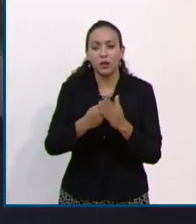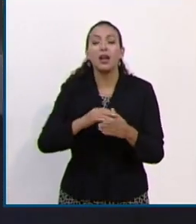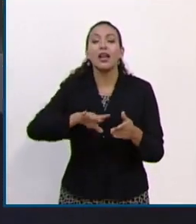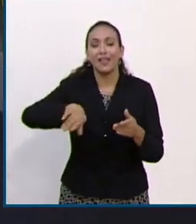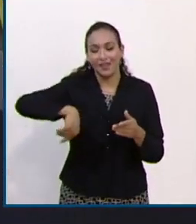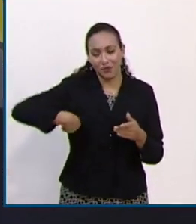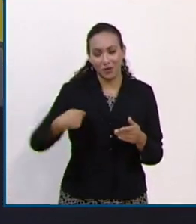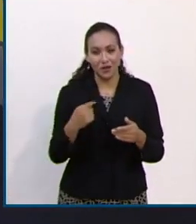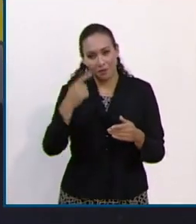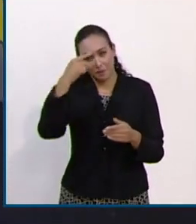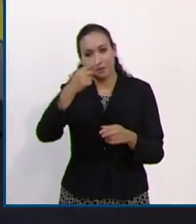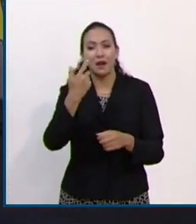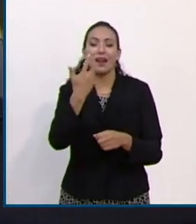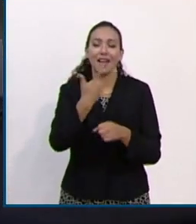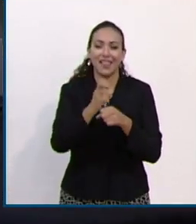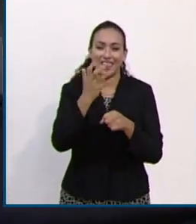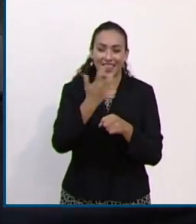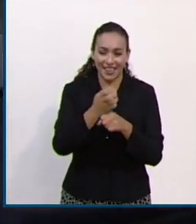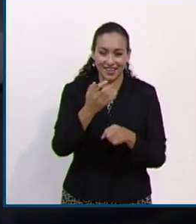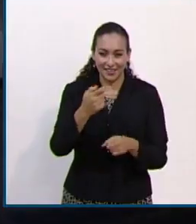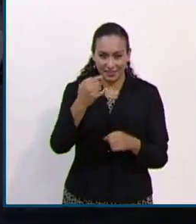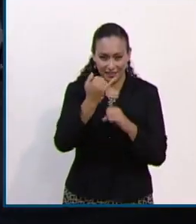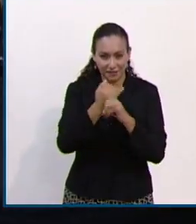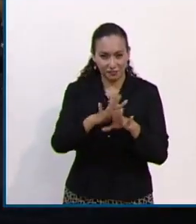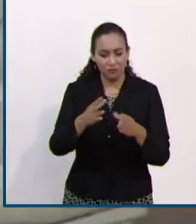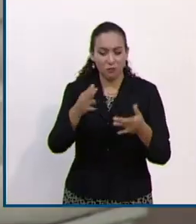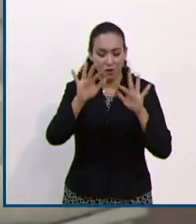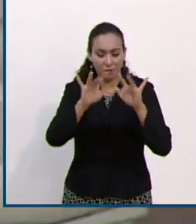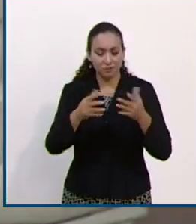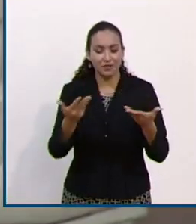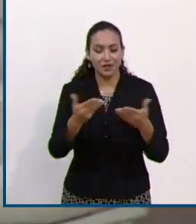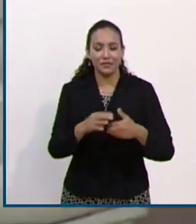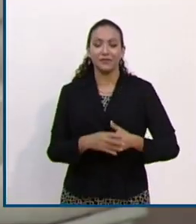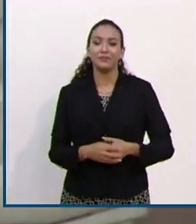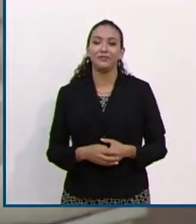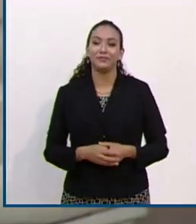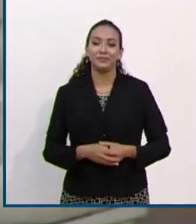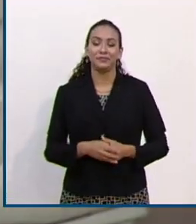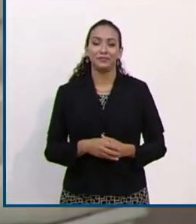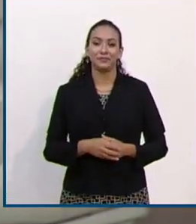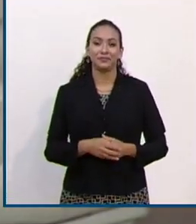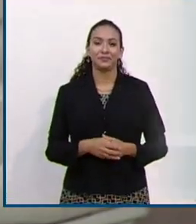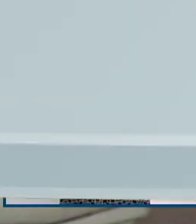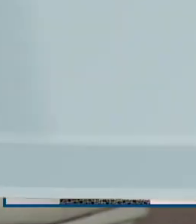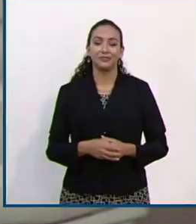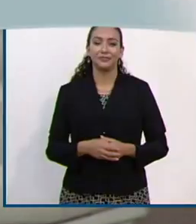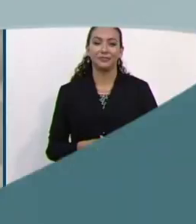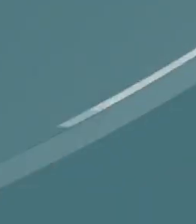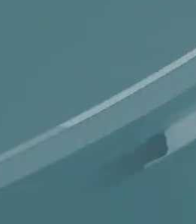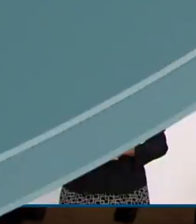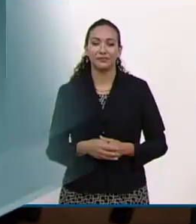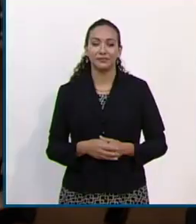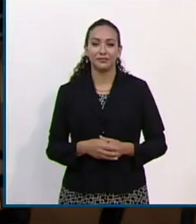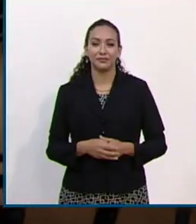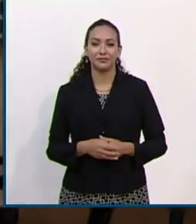10º informe. Para el canal del Poder Judicial de la Federación, Mario López Peña.